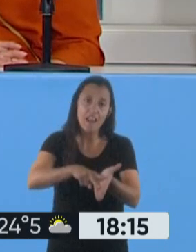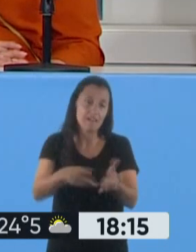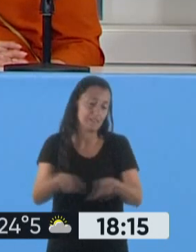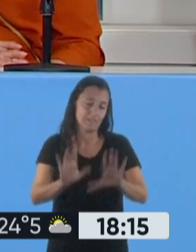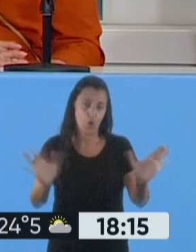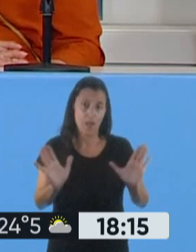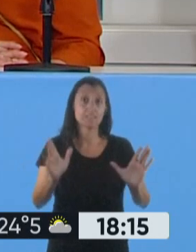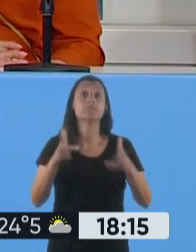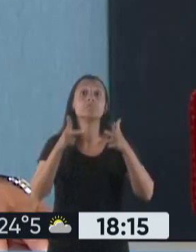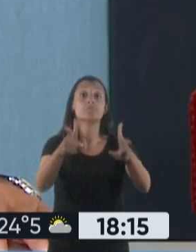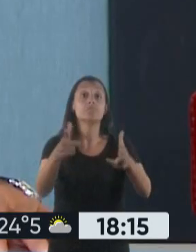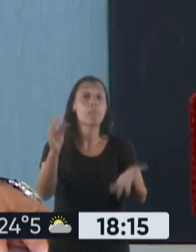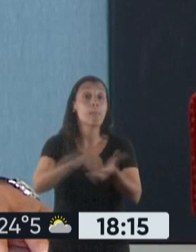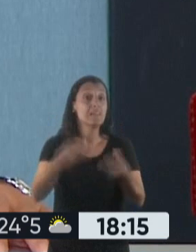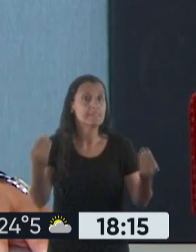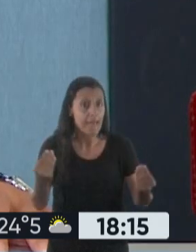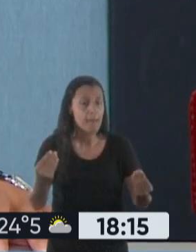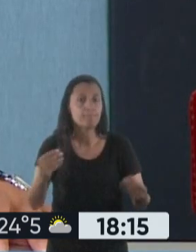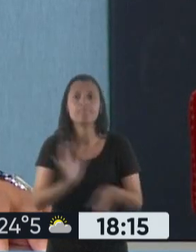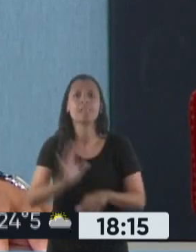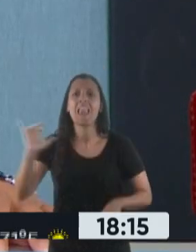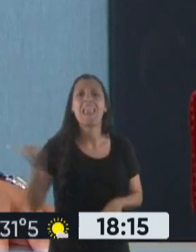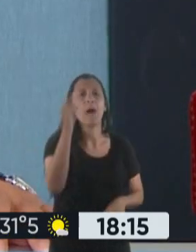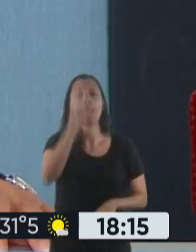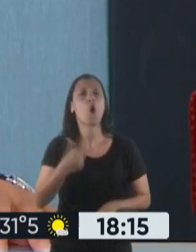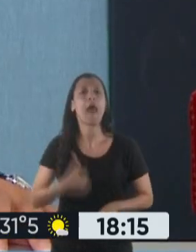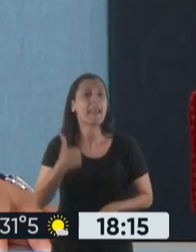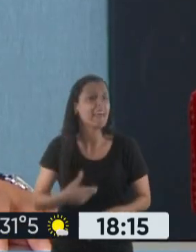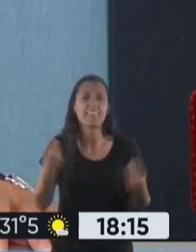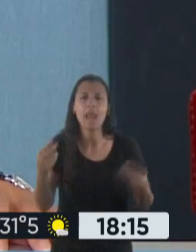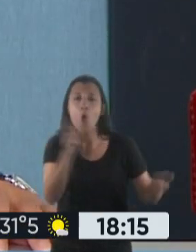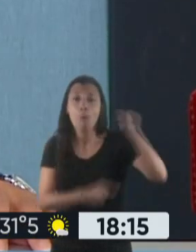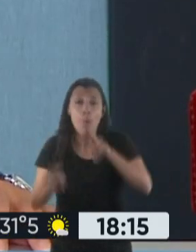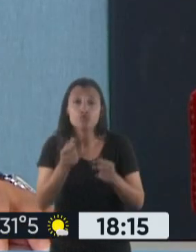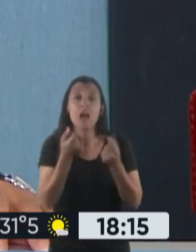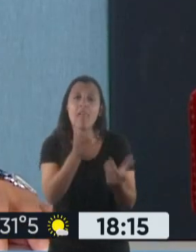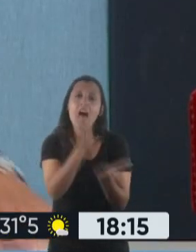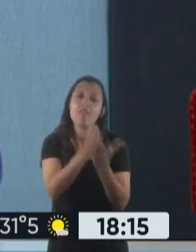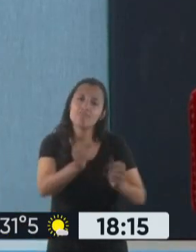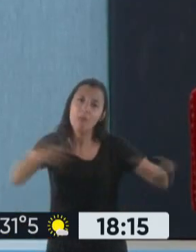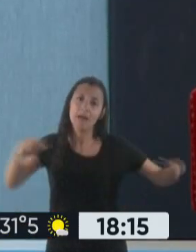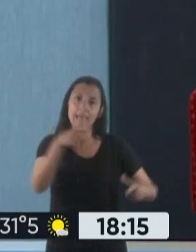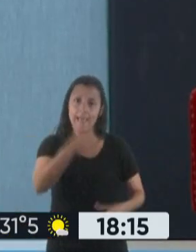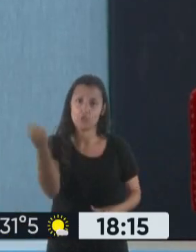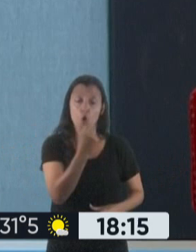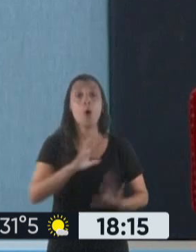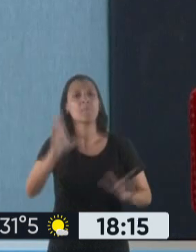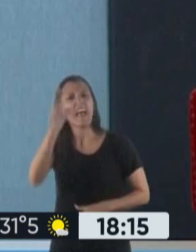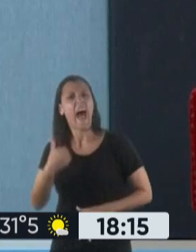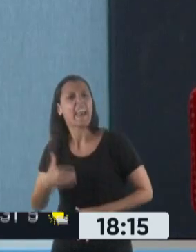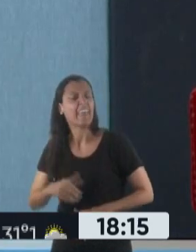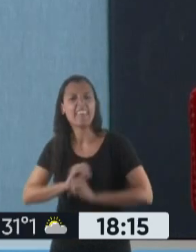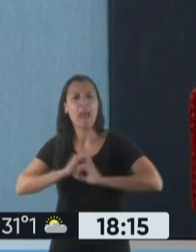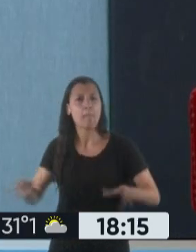Solo lo que les quiero decir es que la mejor Argentina es la Argentina que sigue ampliando derechos. La peor Argentina